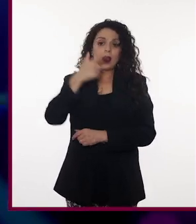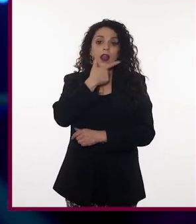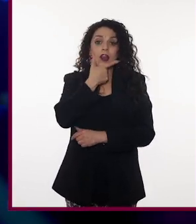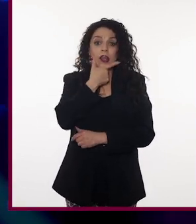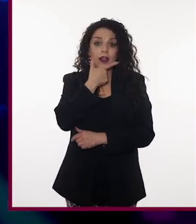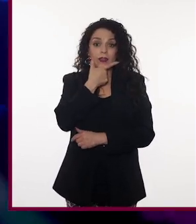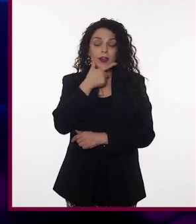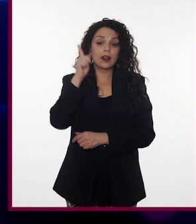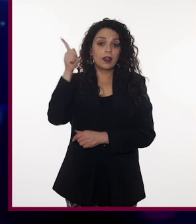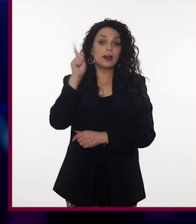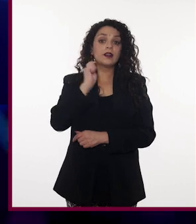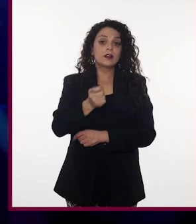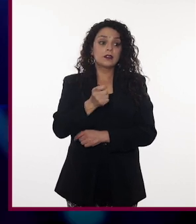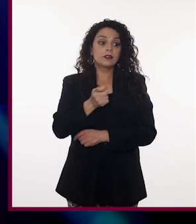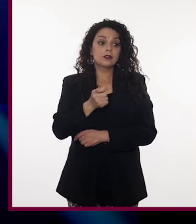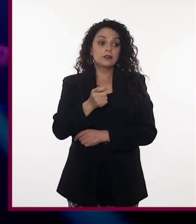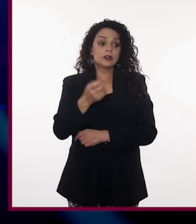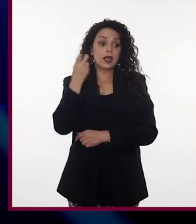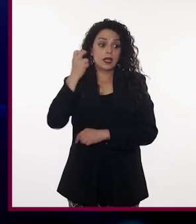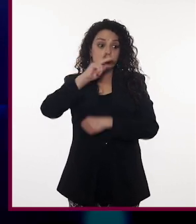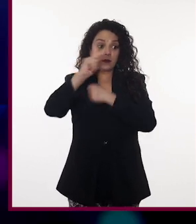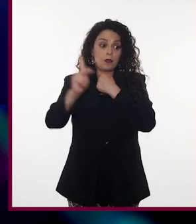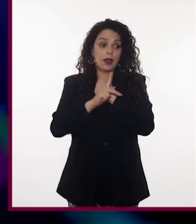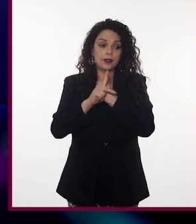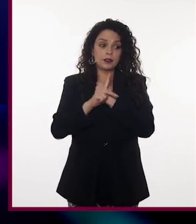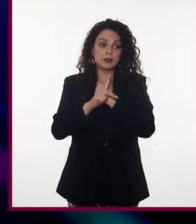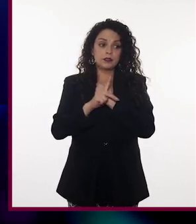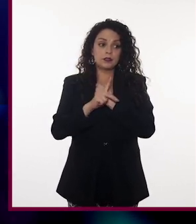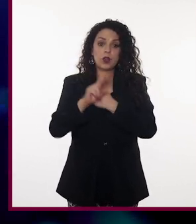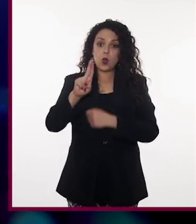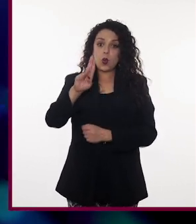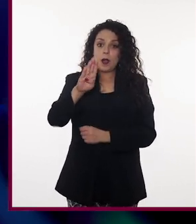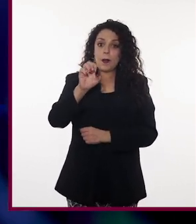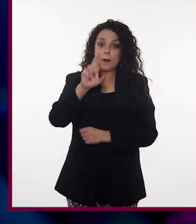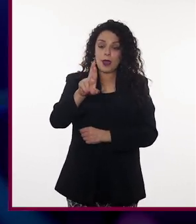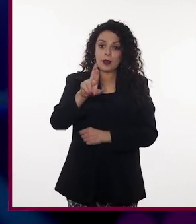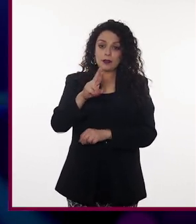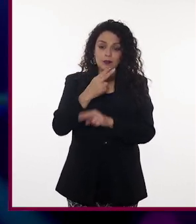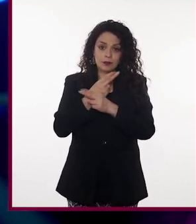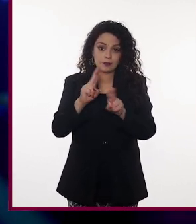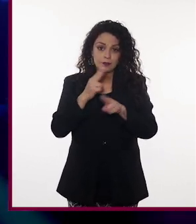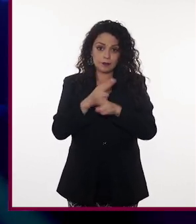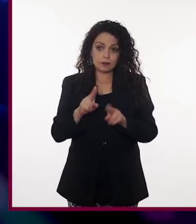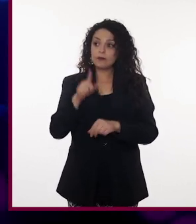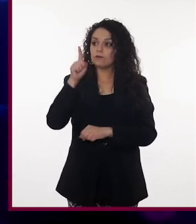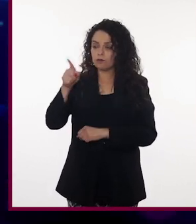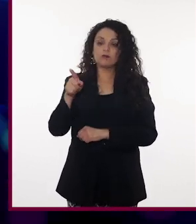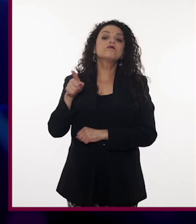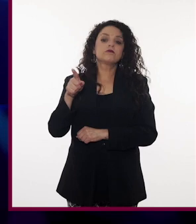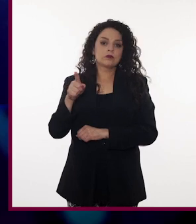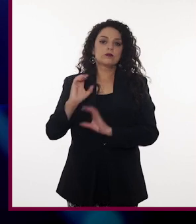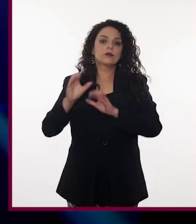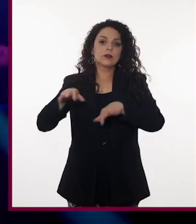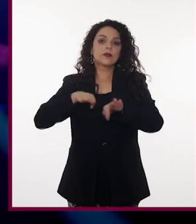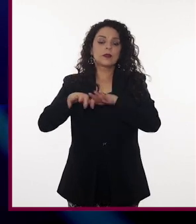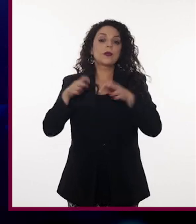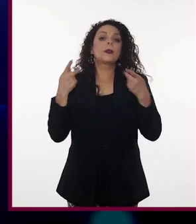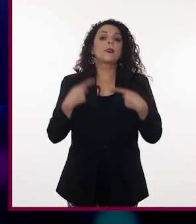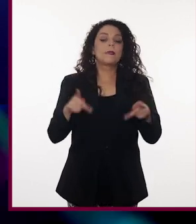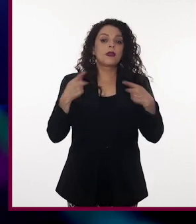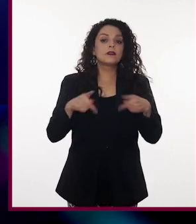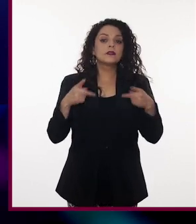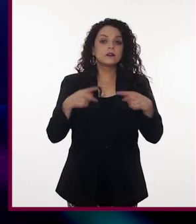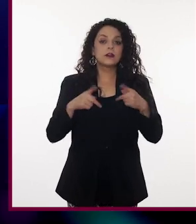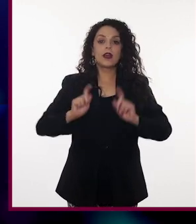reconoce que efectivamente, en el caso de Inglaterra, Uber es empleadora de los choferes y tiene que